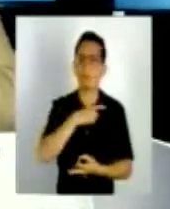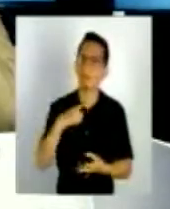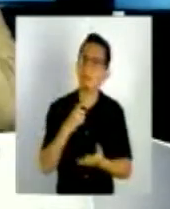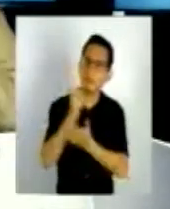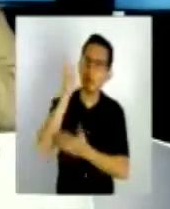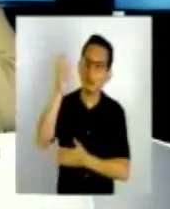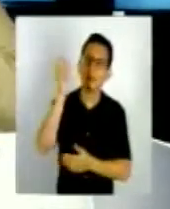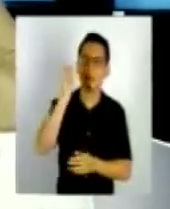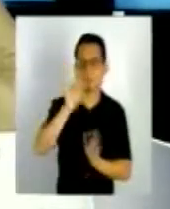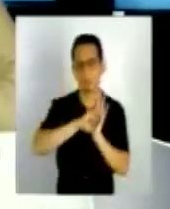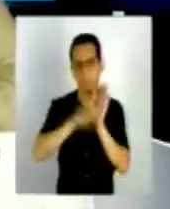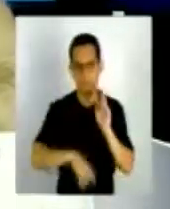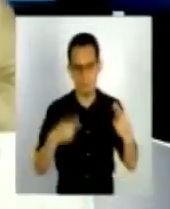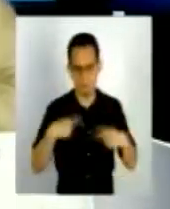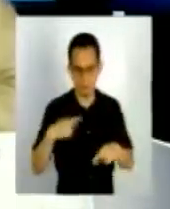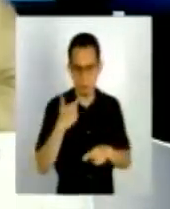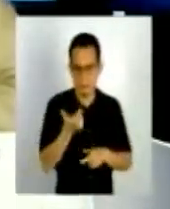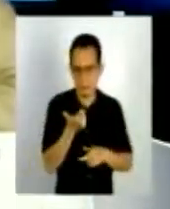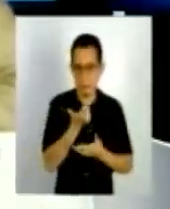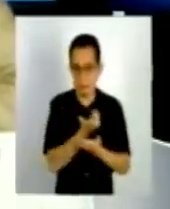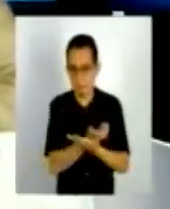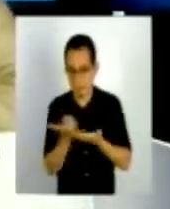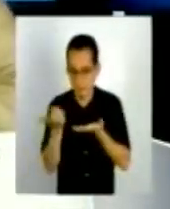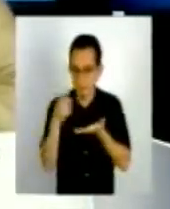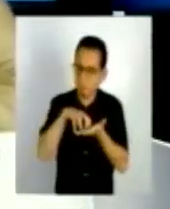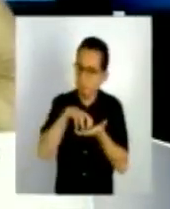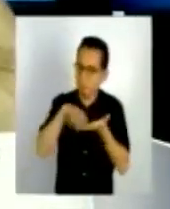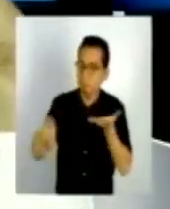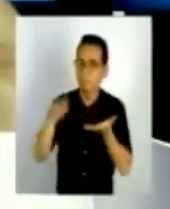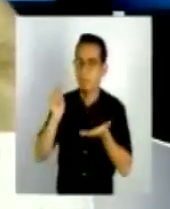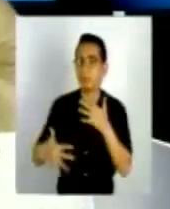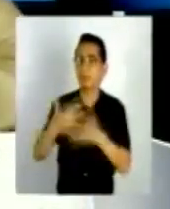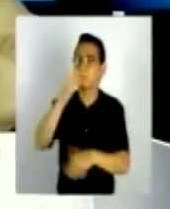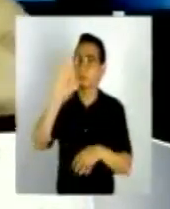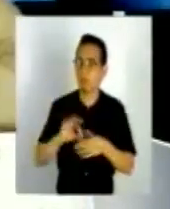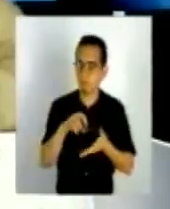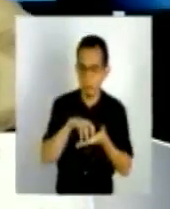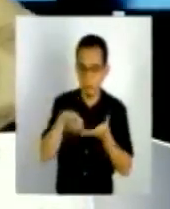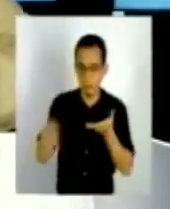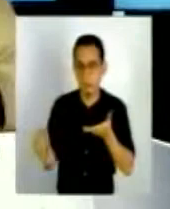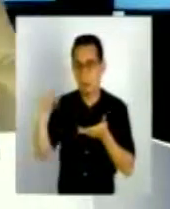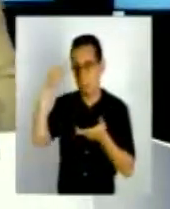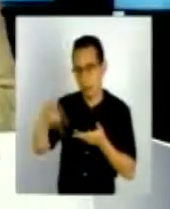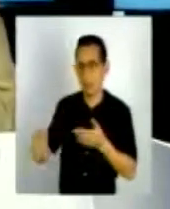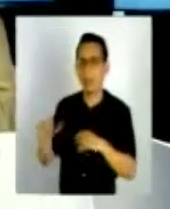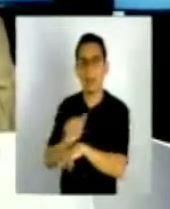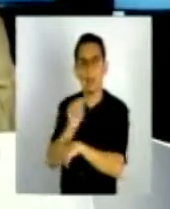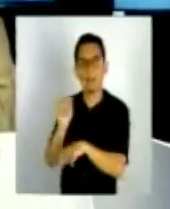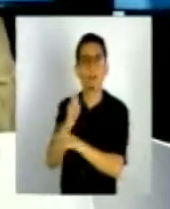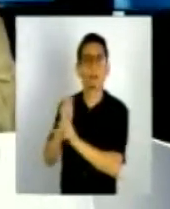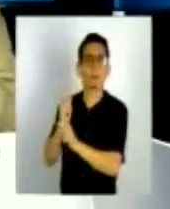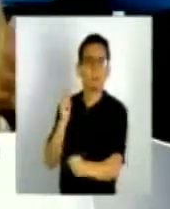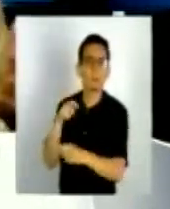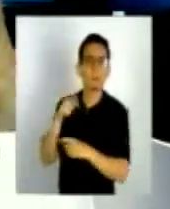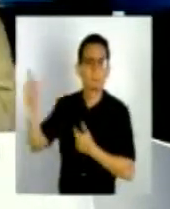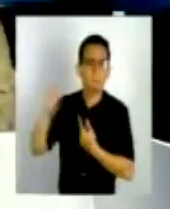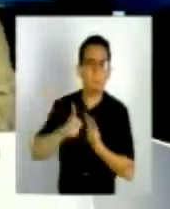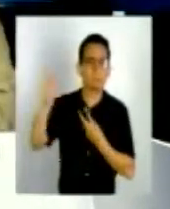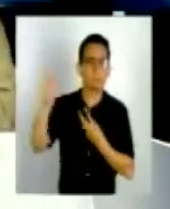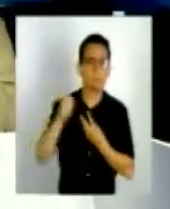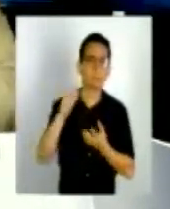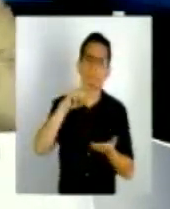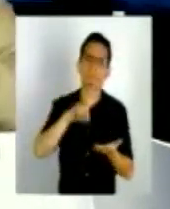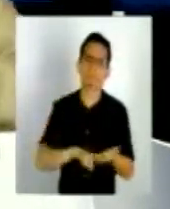familia destine el 15% de su ingreso bruto como salario solo para transportarse en este